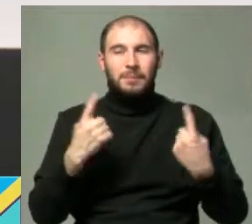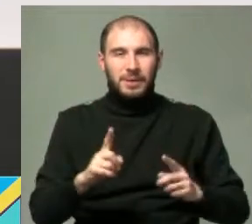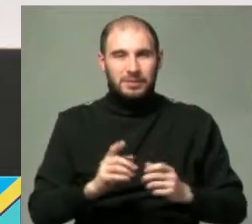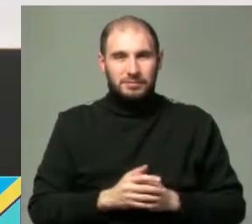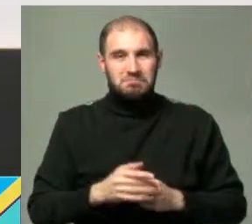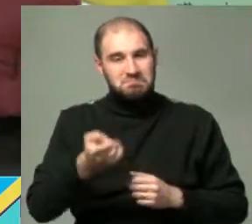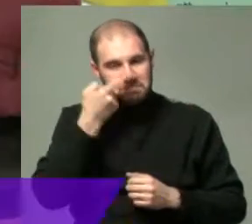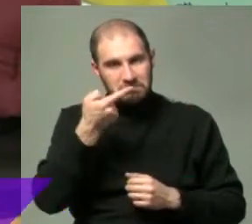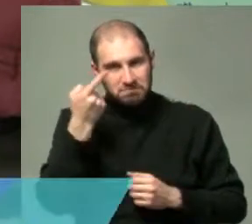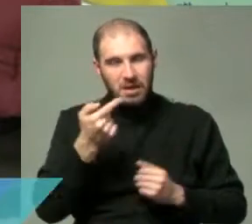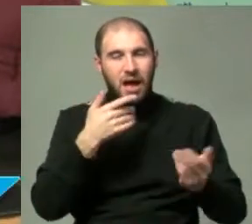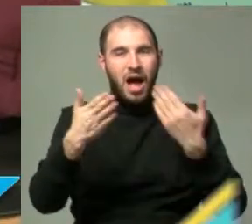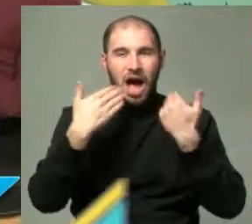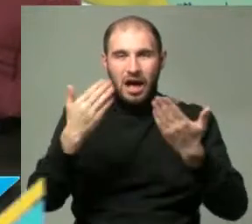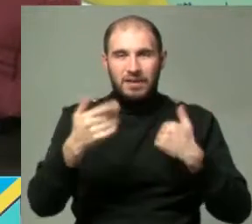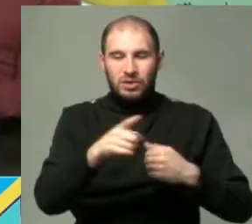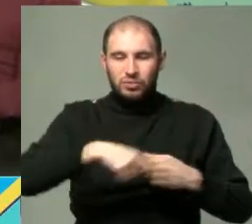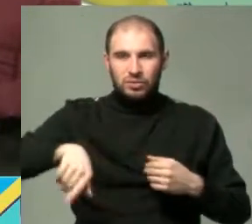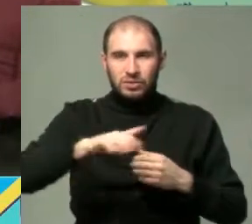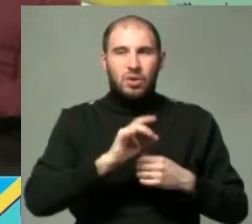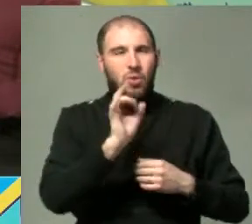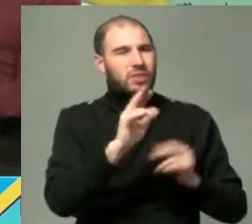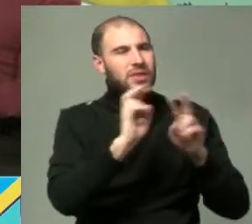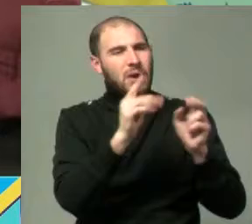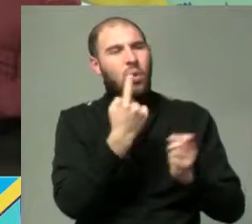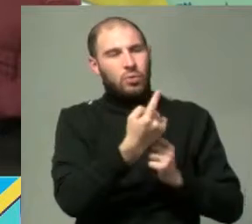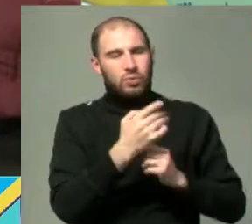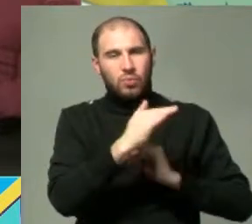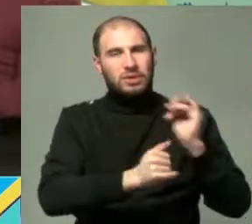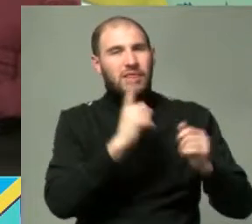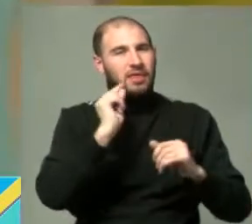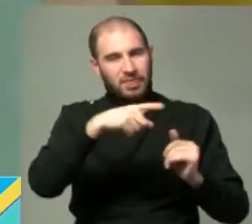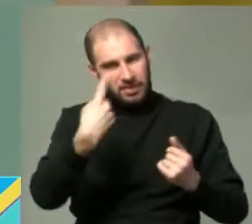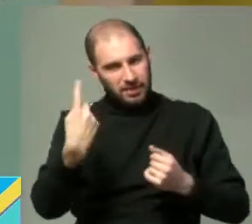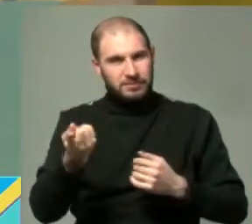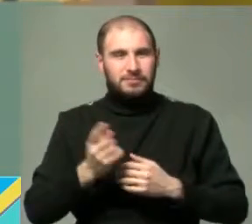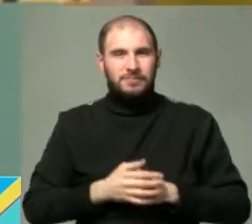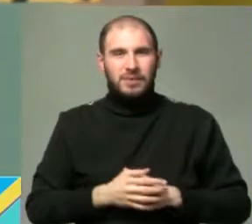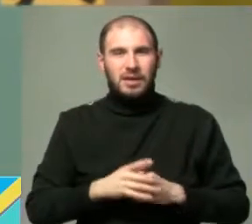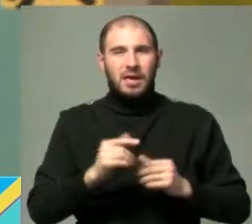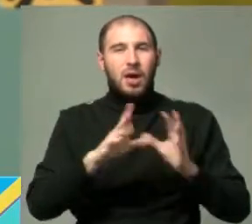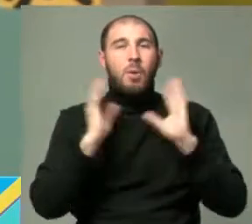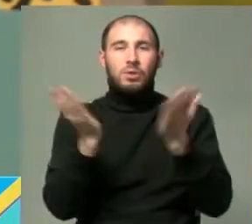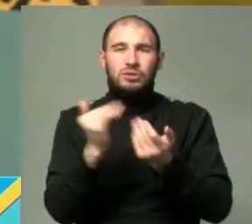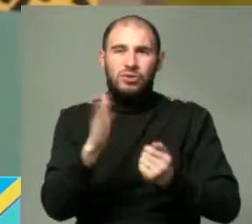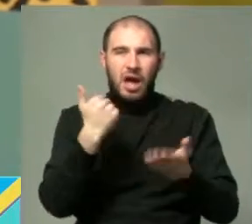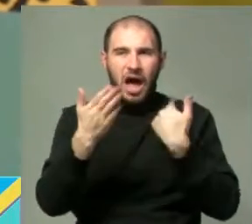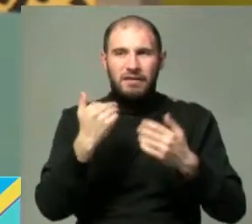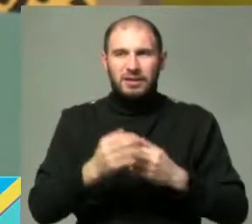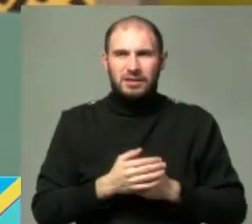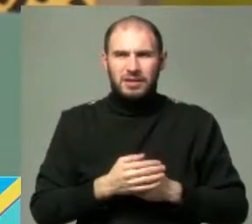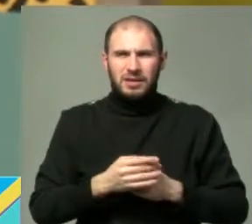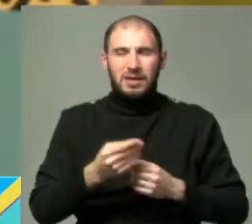sido muy interesante poder charlar con ustedes. Un solo temita te dejo planteado para otro día. En el mundo entero se está discutiendo la